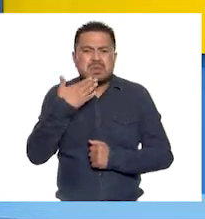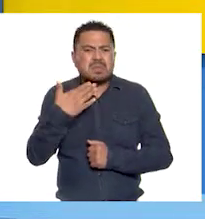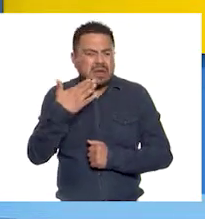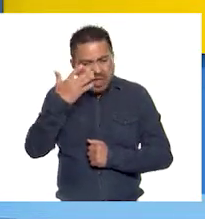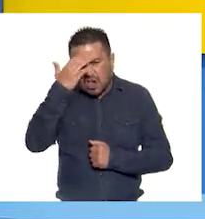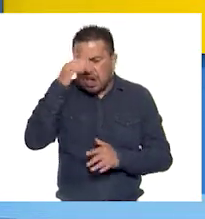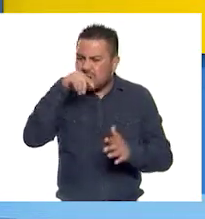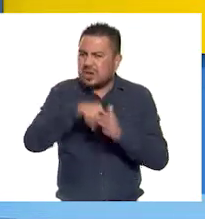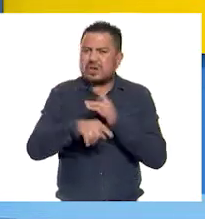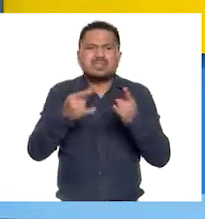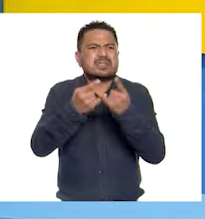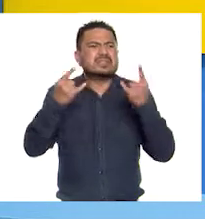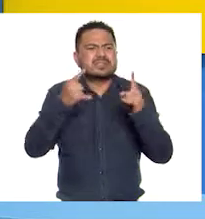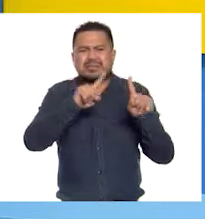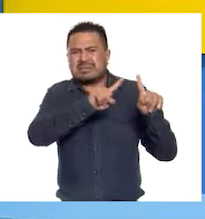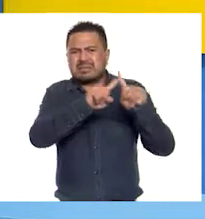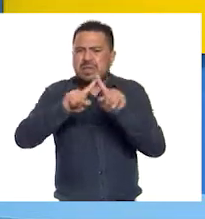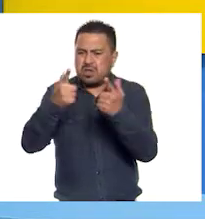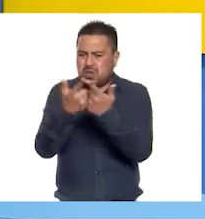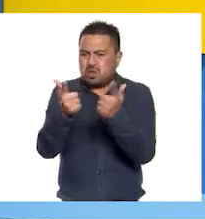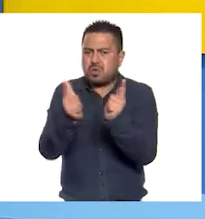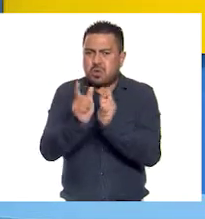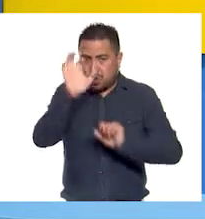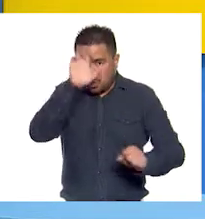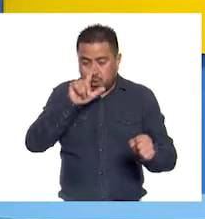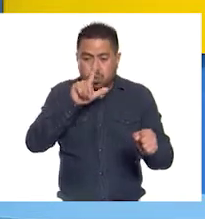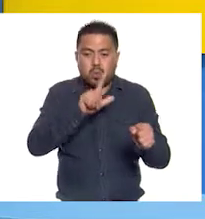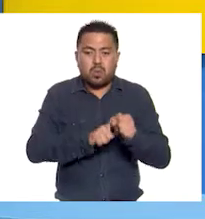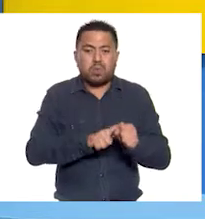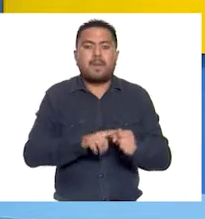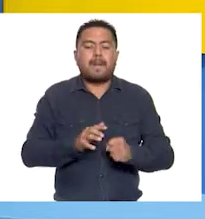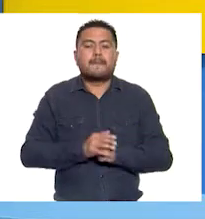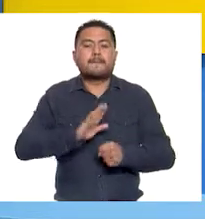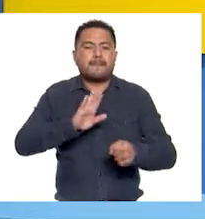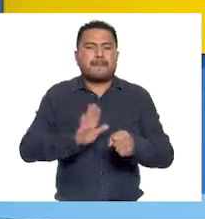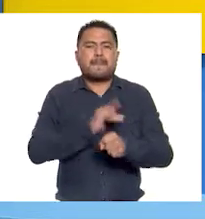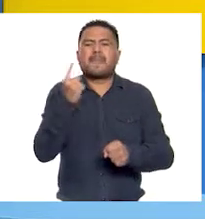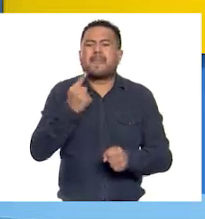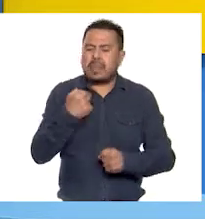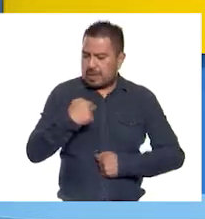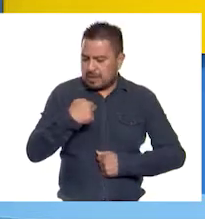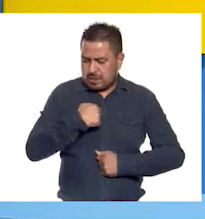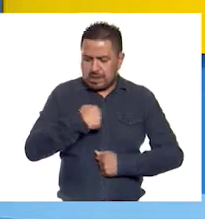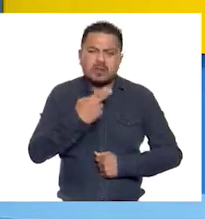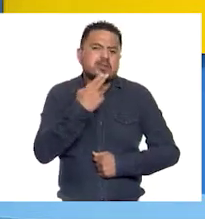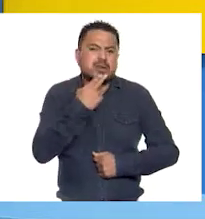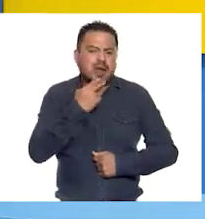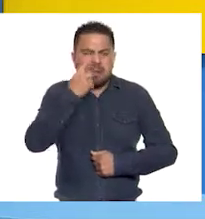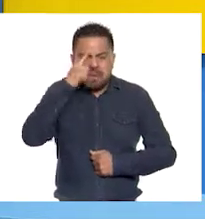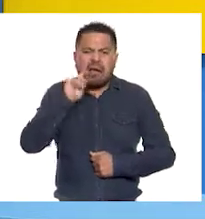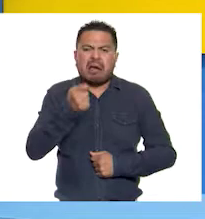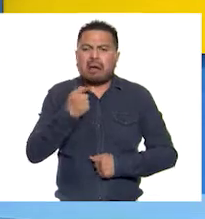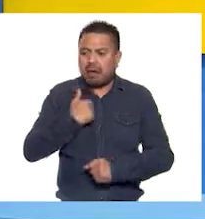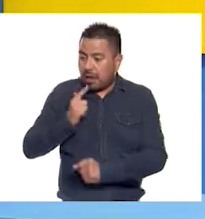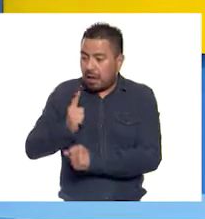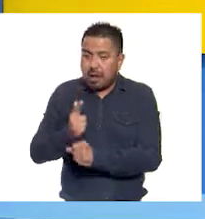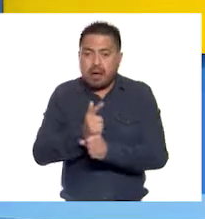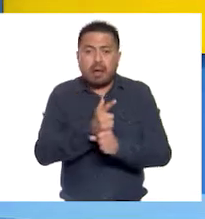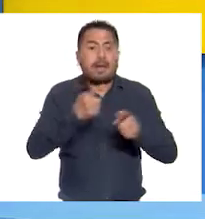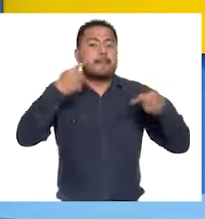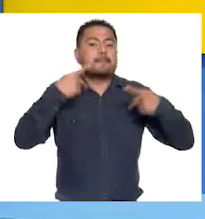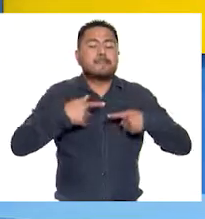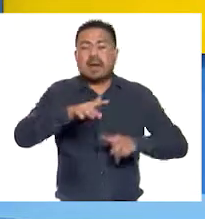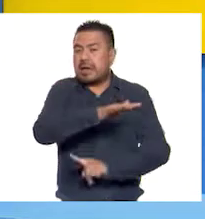conocer la historia de distintas civilizaciones y culturas porque me ha servido para darme cuenta de que la